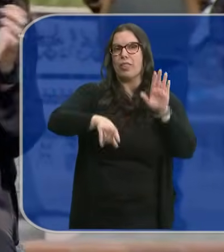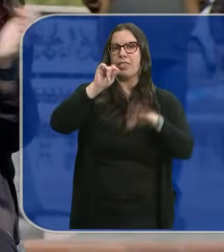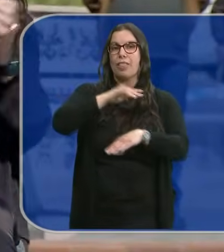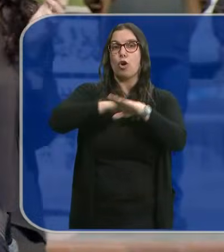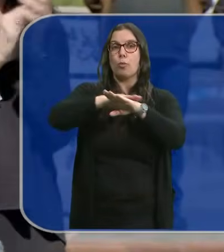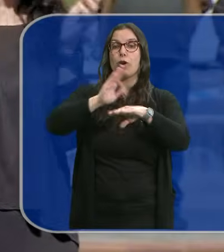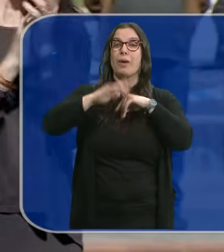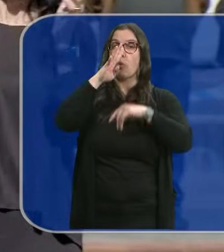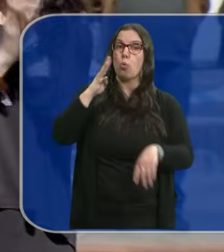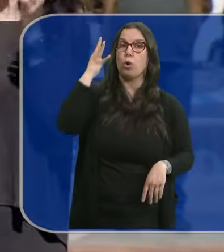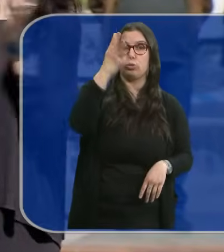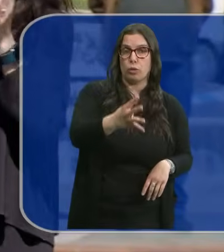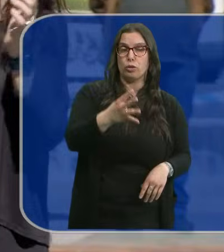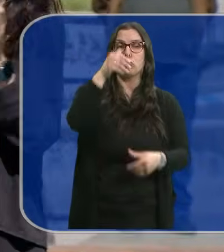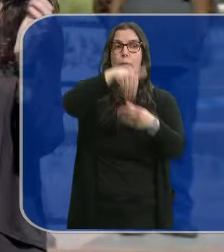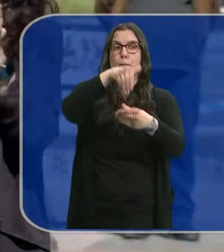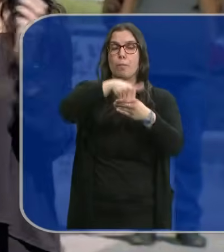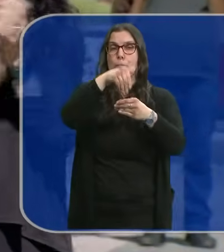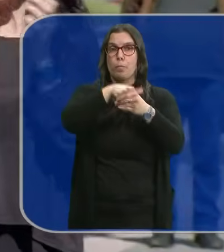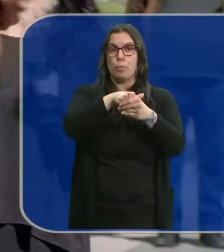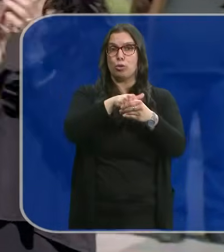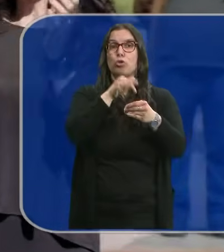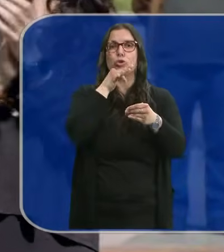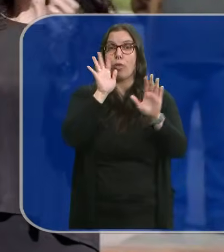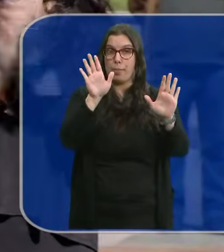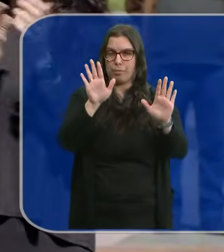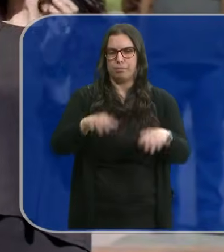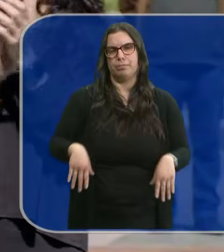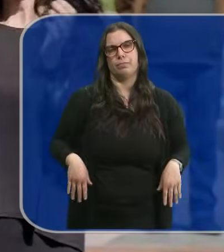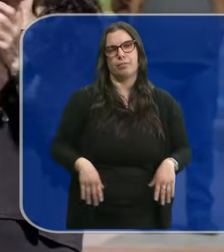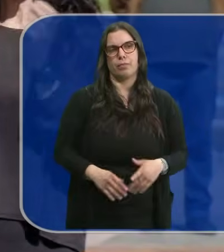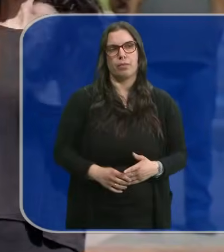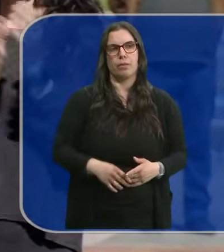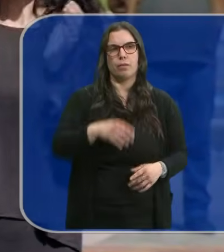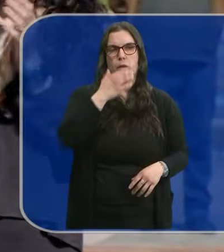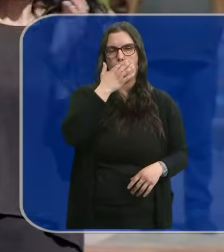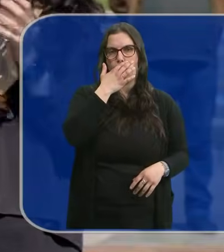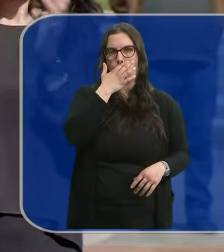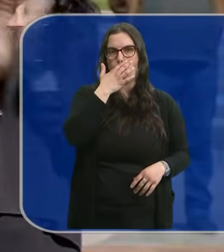los próximos 4 años y los votos no están en la urna todavía.